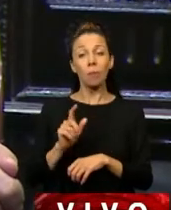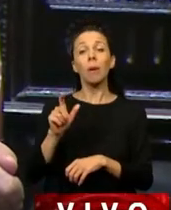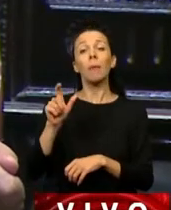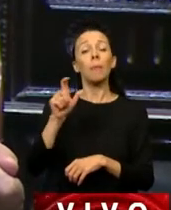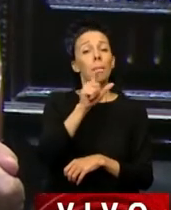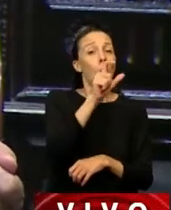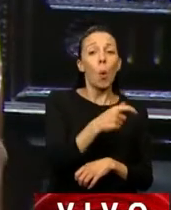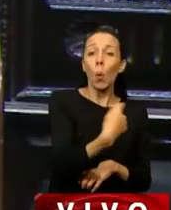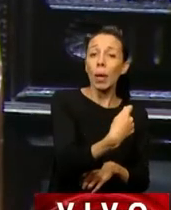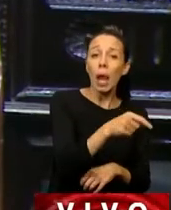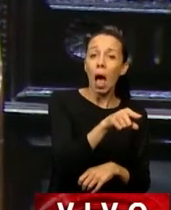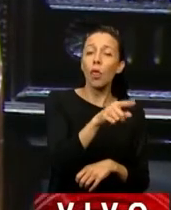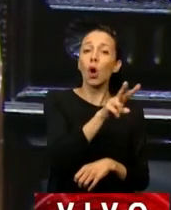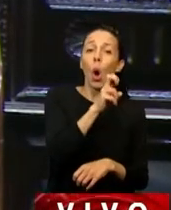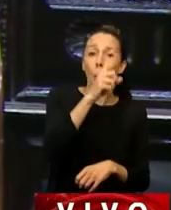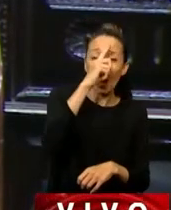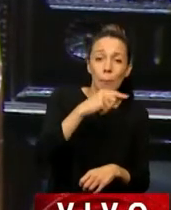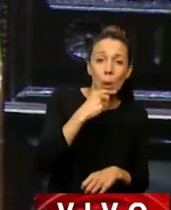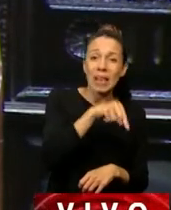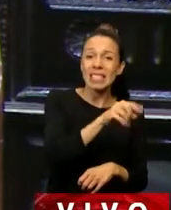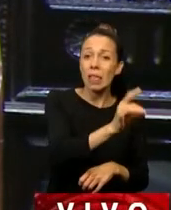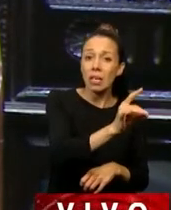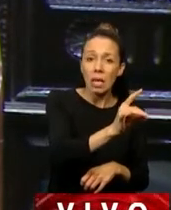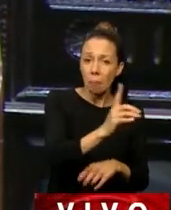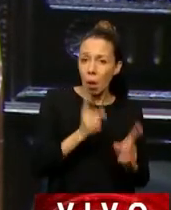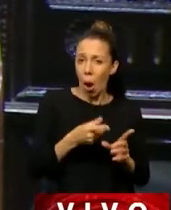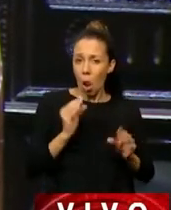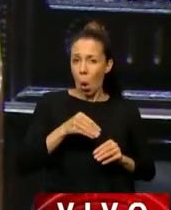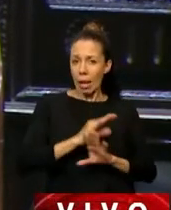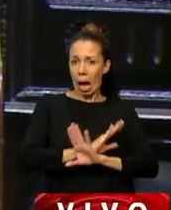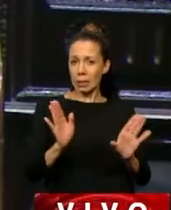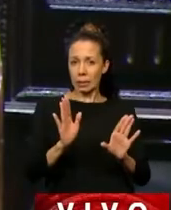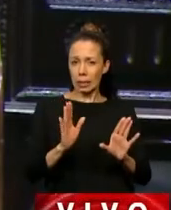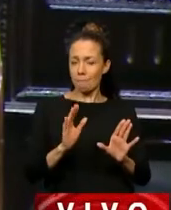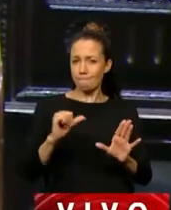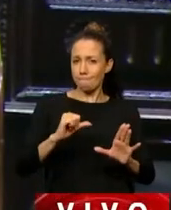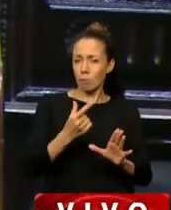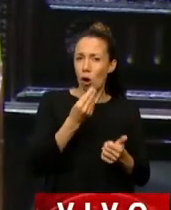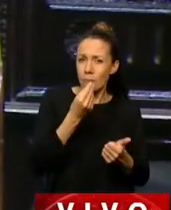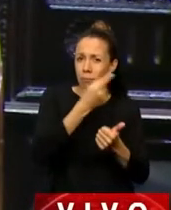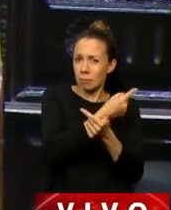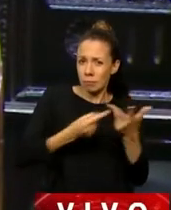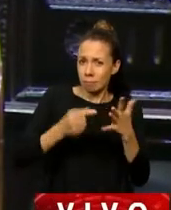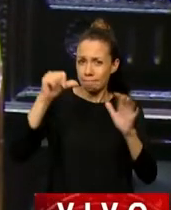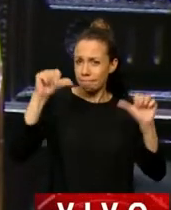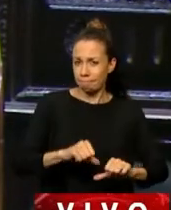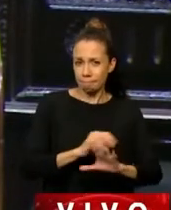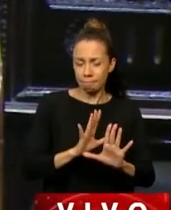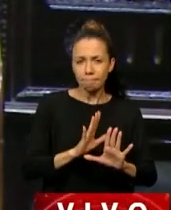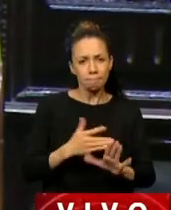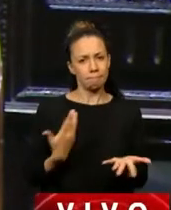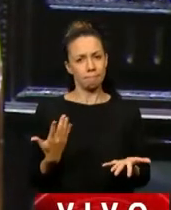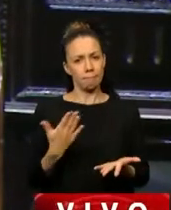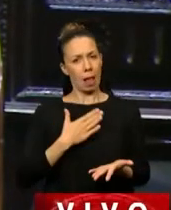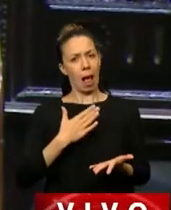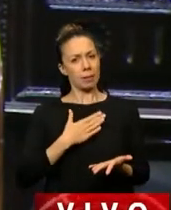no le alcanza un jubilado para comer en este mes de abril. Es lamentable la forma en que se ríen,